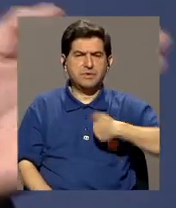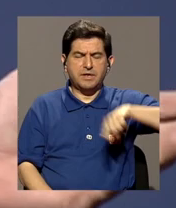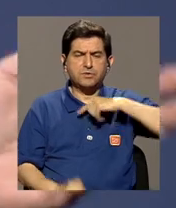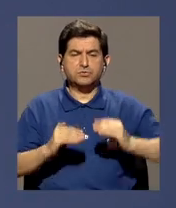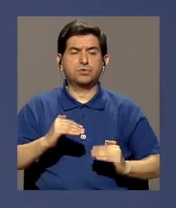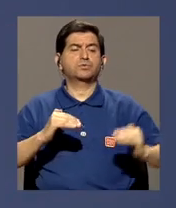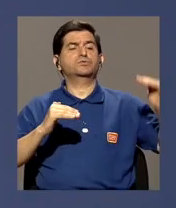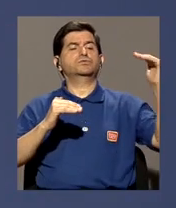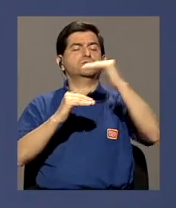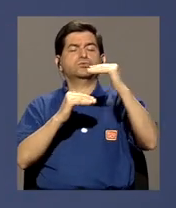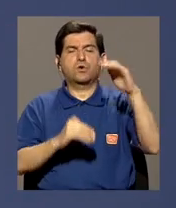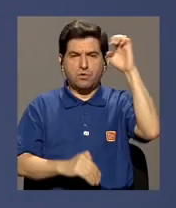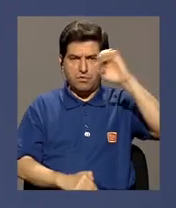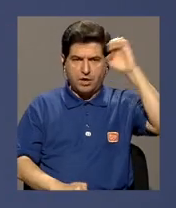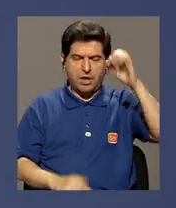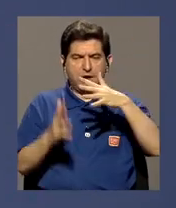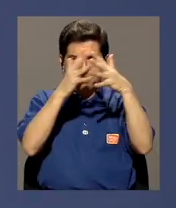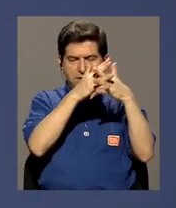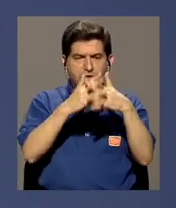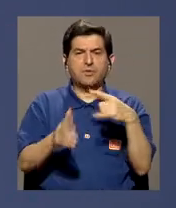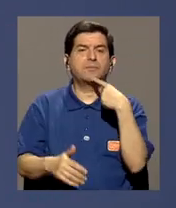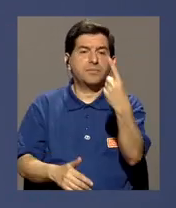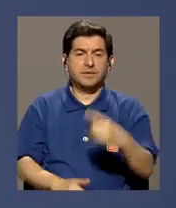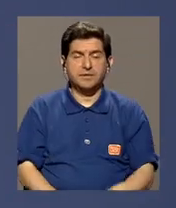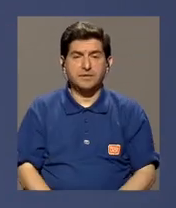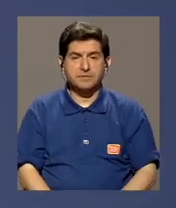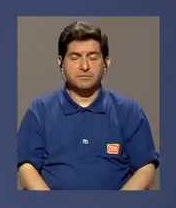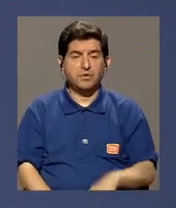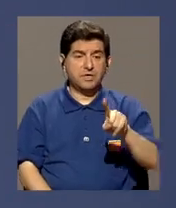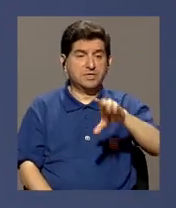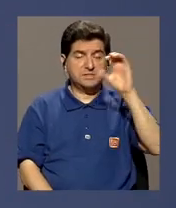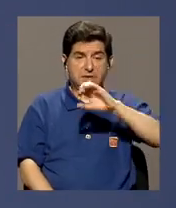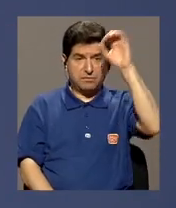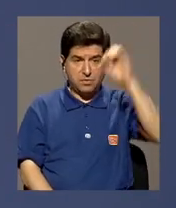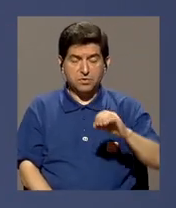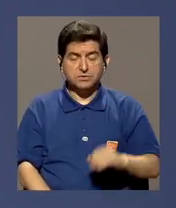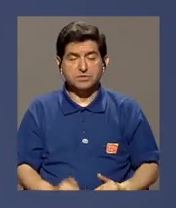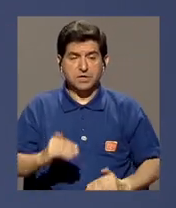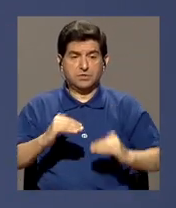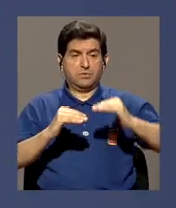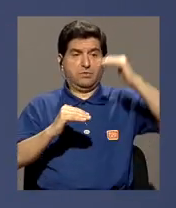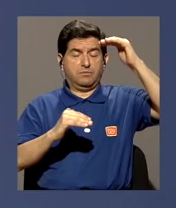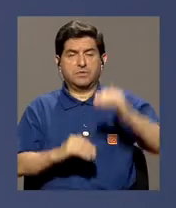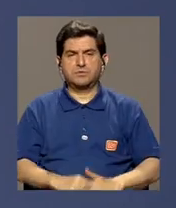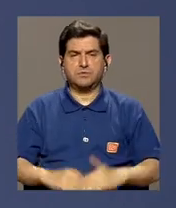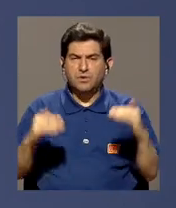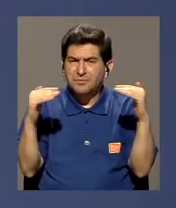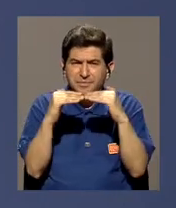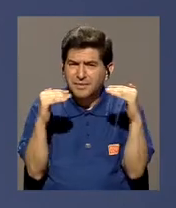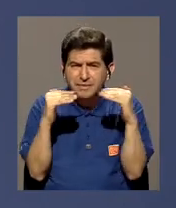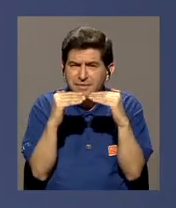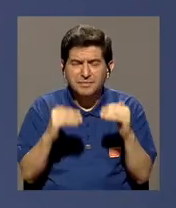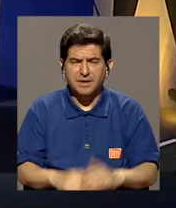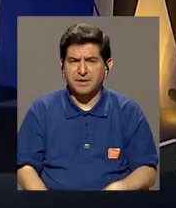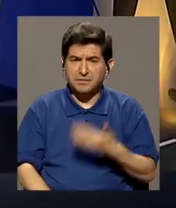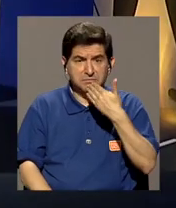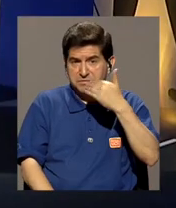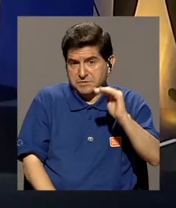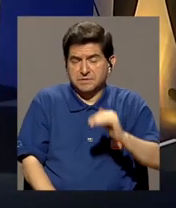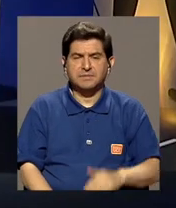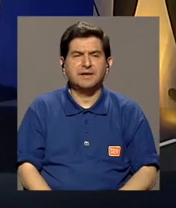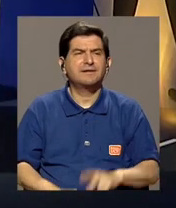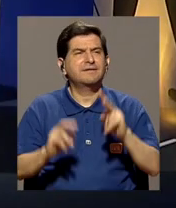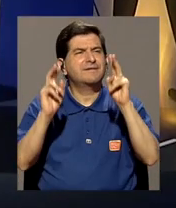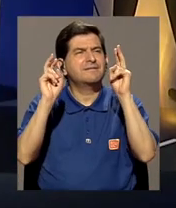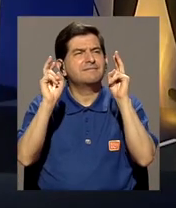estamos por arriba de europa y eeuu como usted lo está diciendo porque si subió un 100 por ciento para equipararse no está mal el